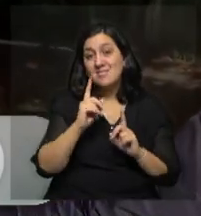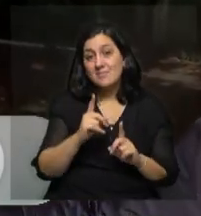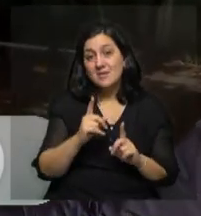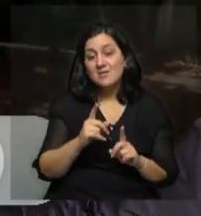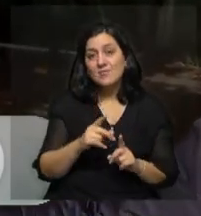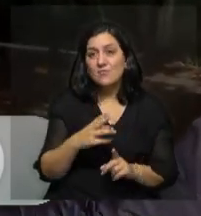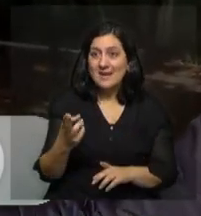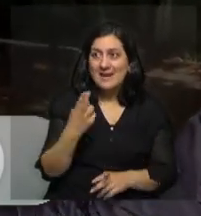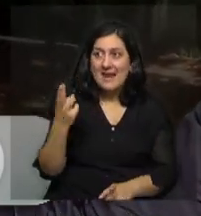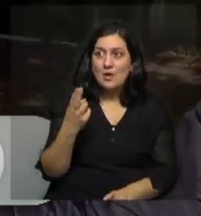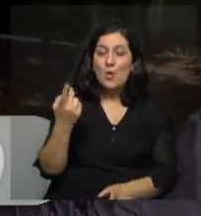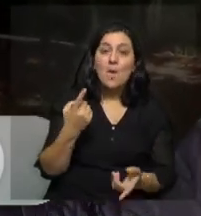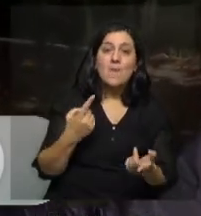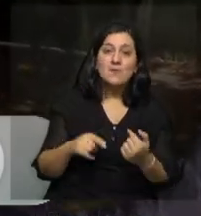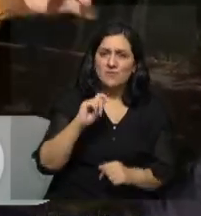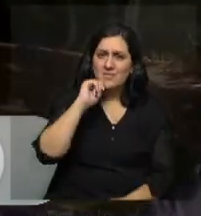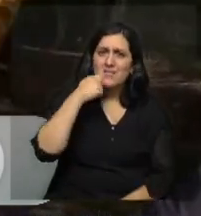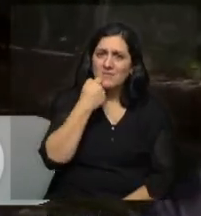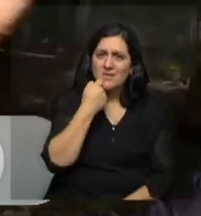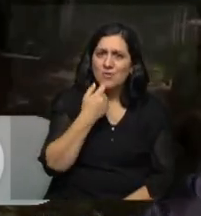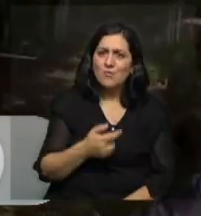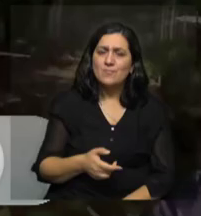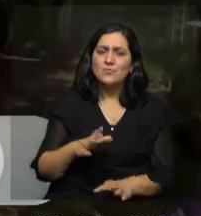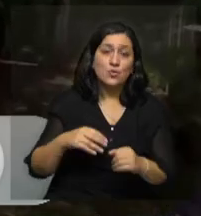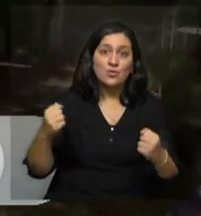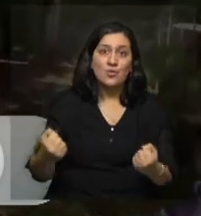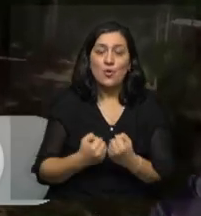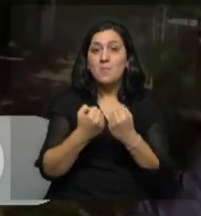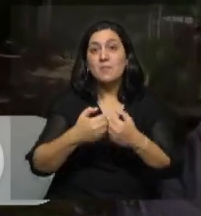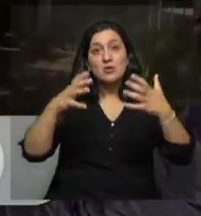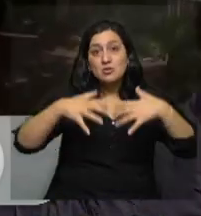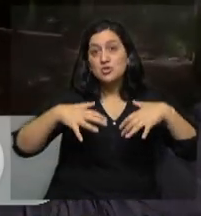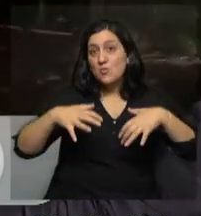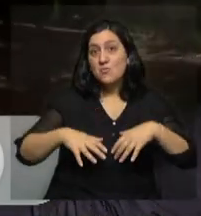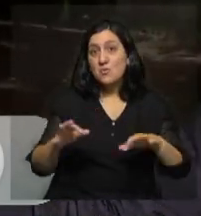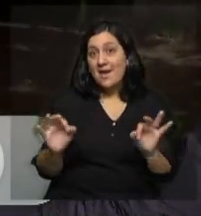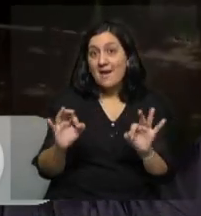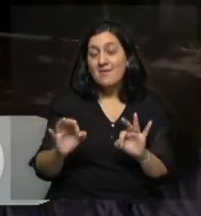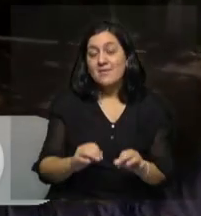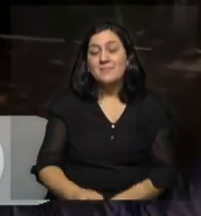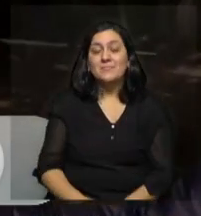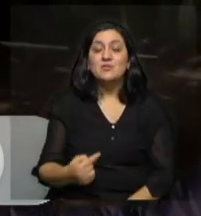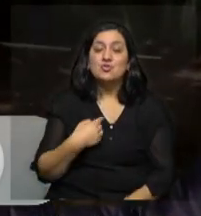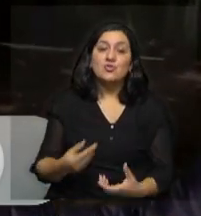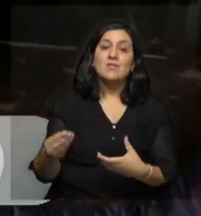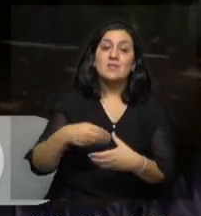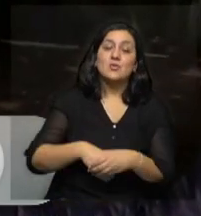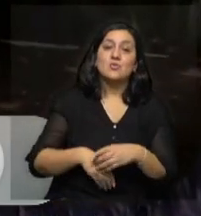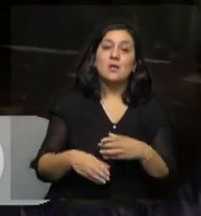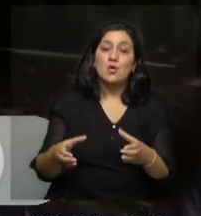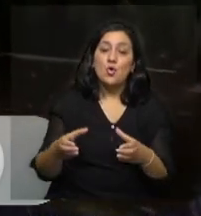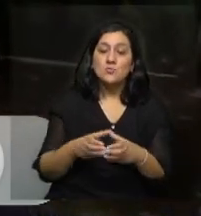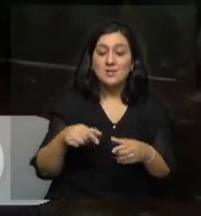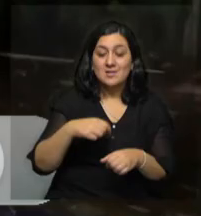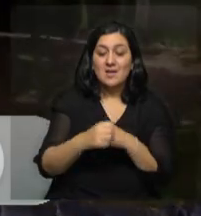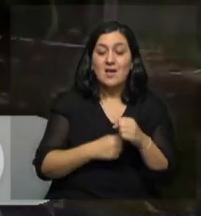fue rarísimo, pero fue divino que se haya hecho así todo de sopetón, porque no llovió casi nunca. Y bueno, y formo parte de la comisión que lo gestiona. Este año estuve